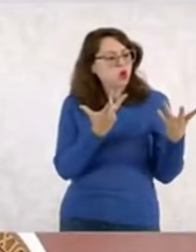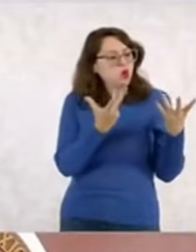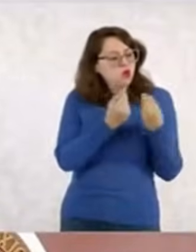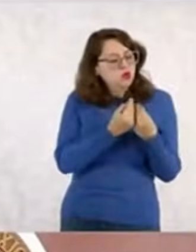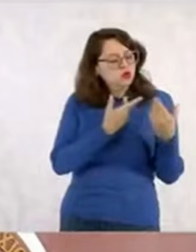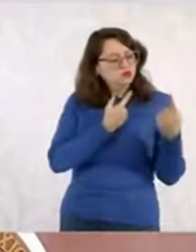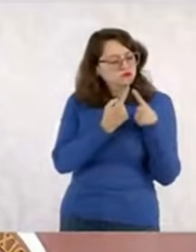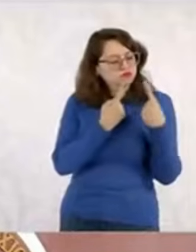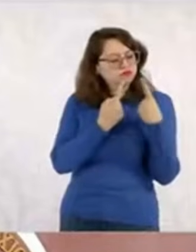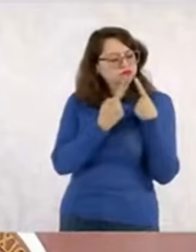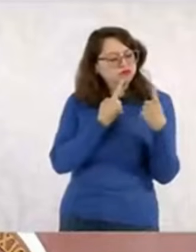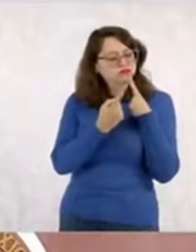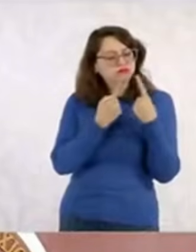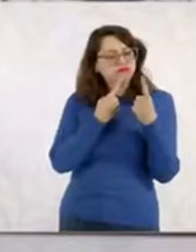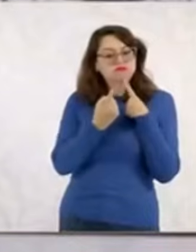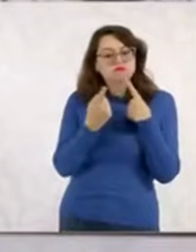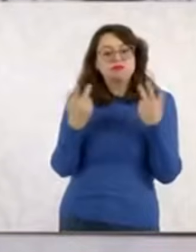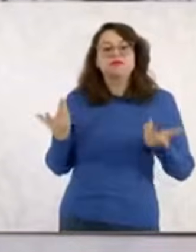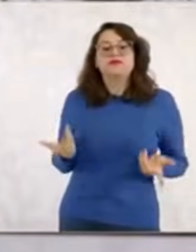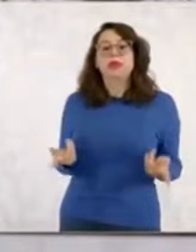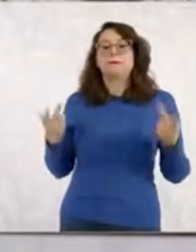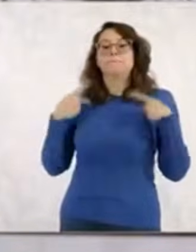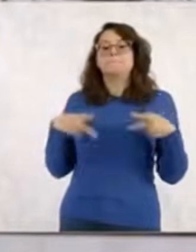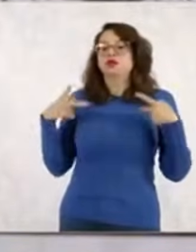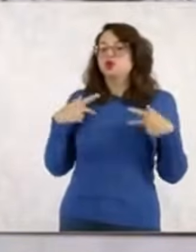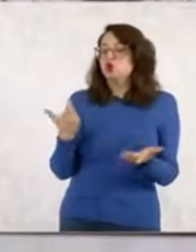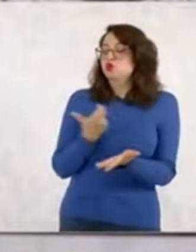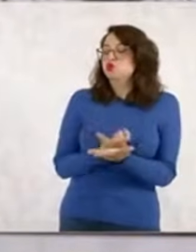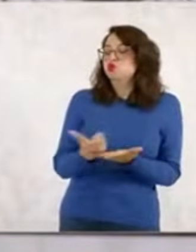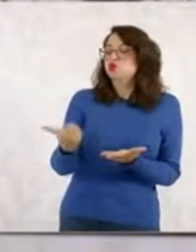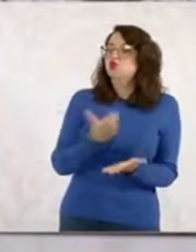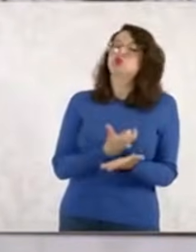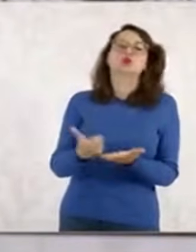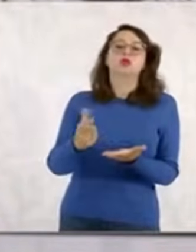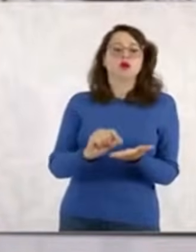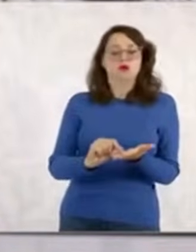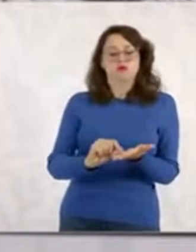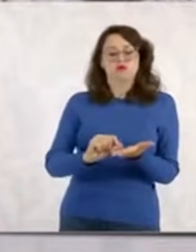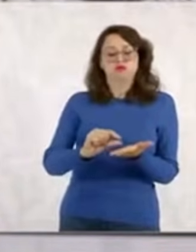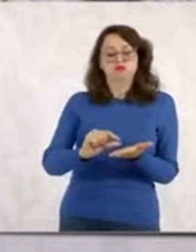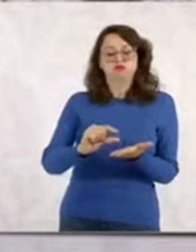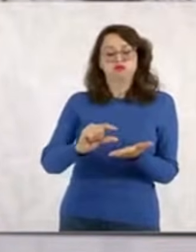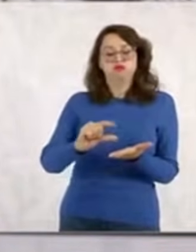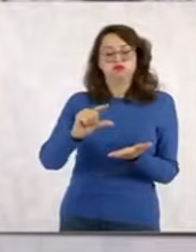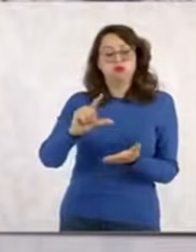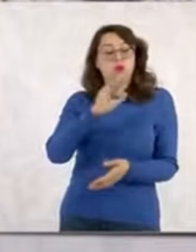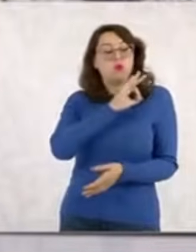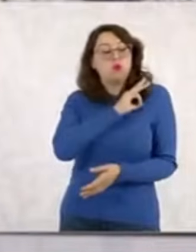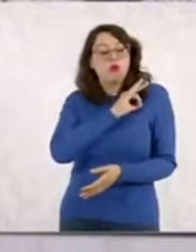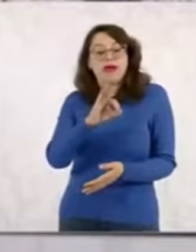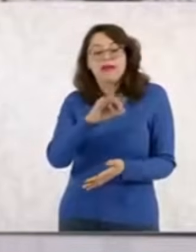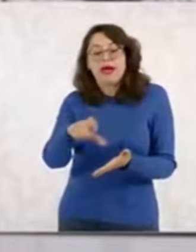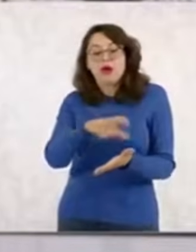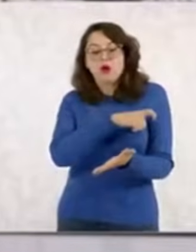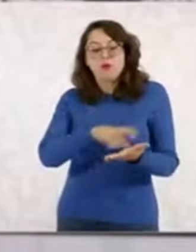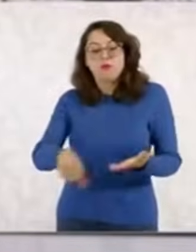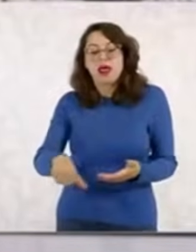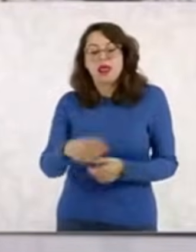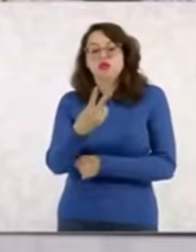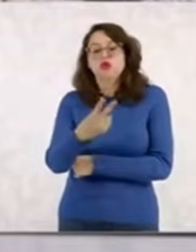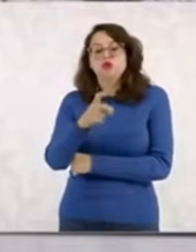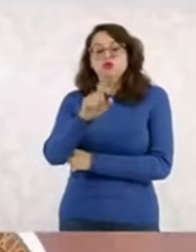ideal para el trabajador mexicano es que el salario llegue a garantizar 2.5 canastas